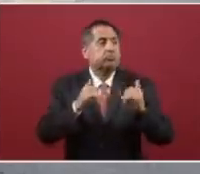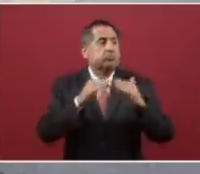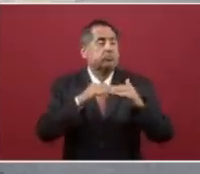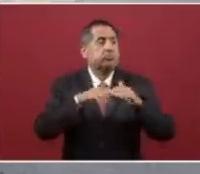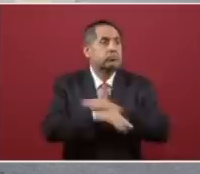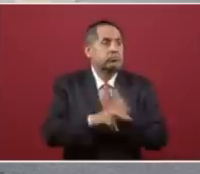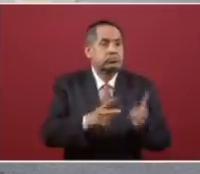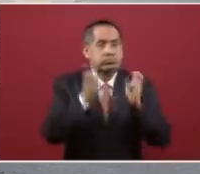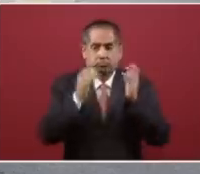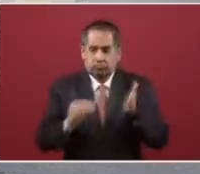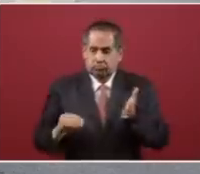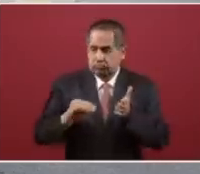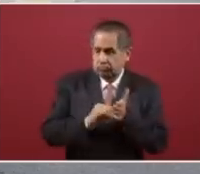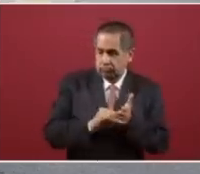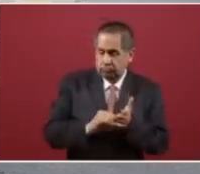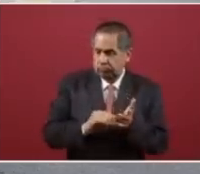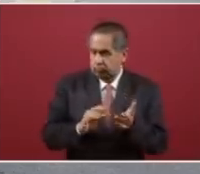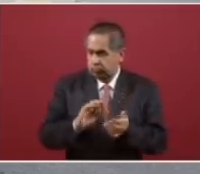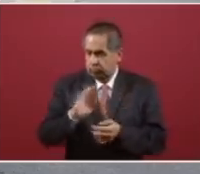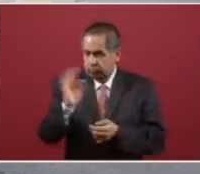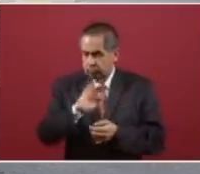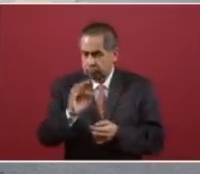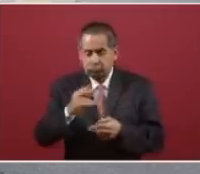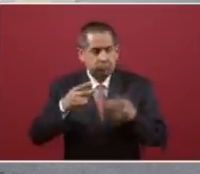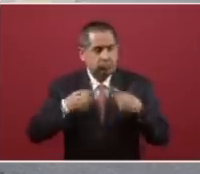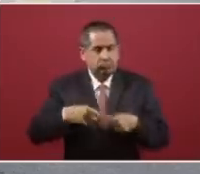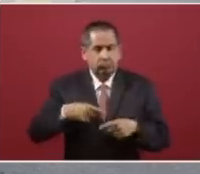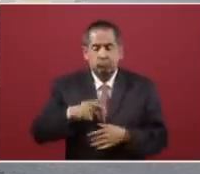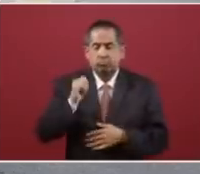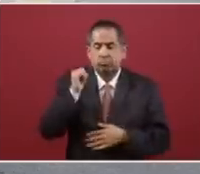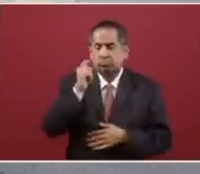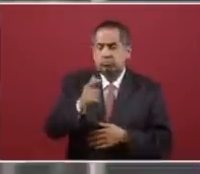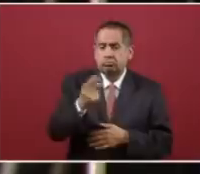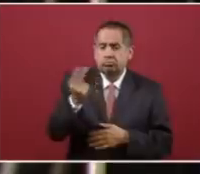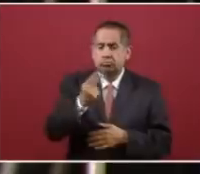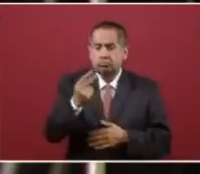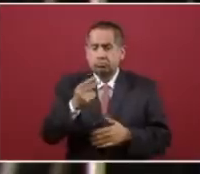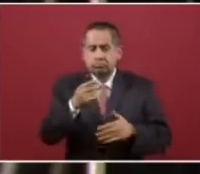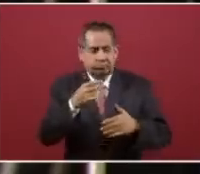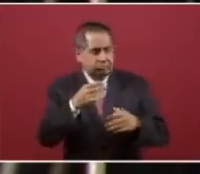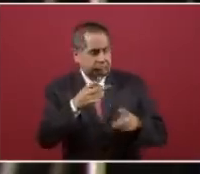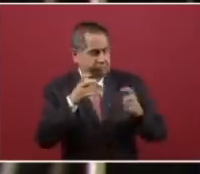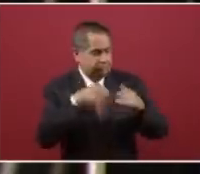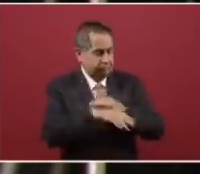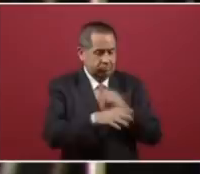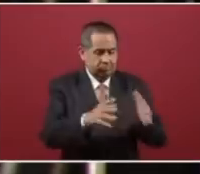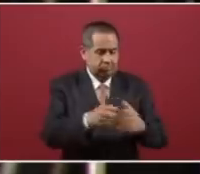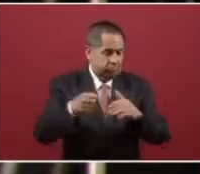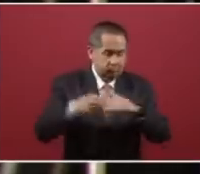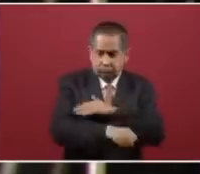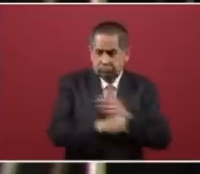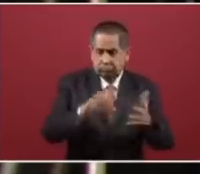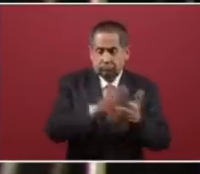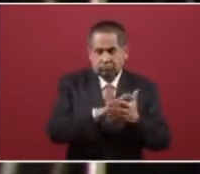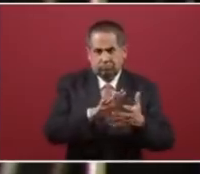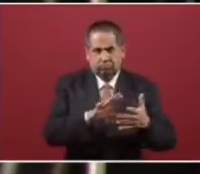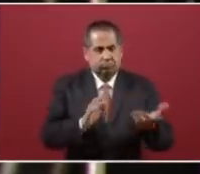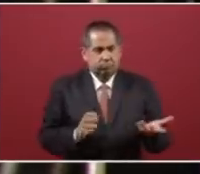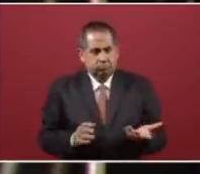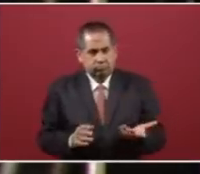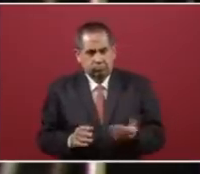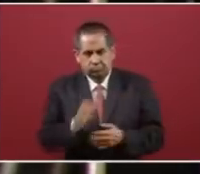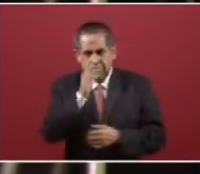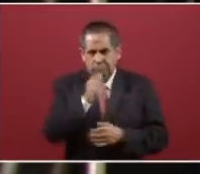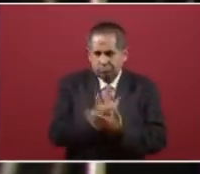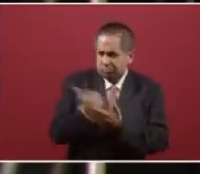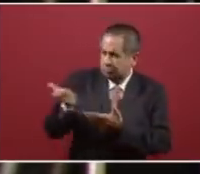en automático a una persona que a lo mejor por alguna necesidad tenga que robar ya tendría que ir a la cárcel y entonces ya no tendría derecho